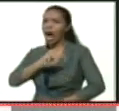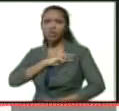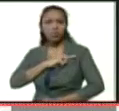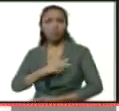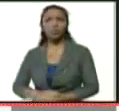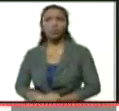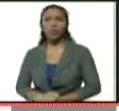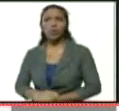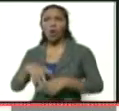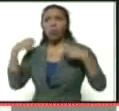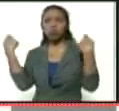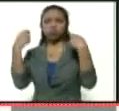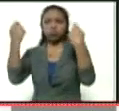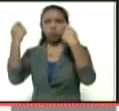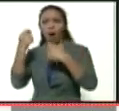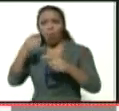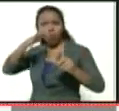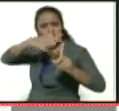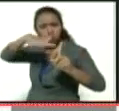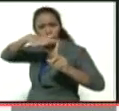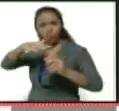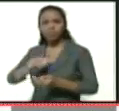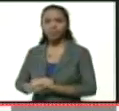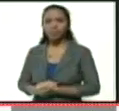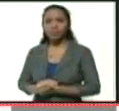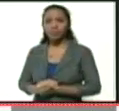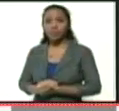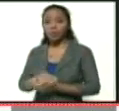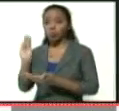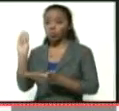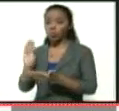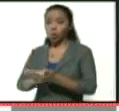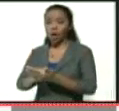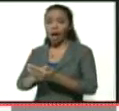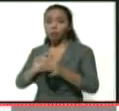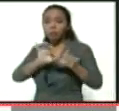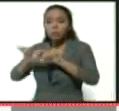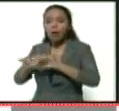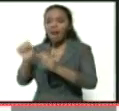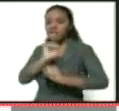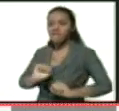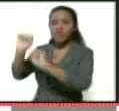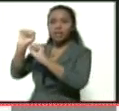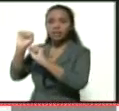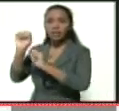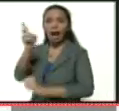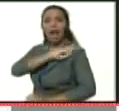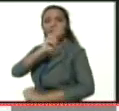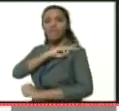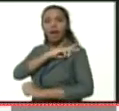su campaña de manipulación. Y ahí pone al secretario de Defensa, el jefe del Pentágono.